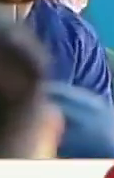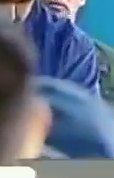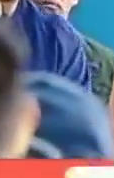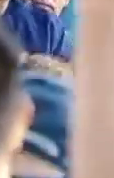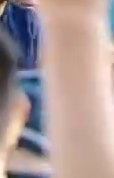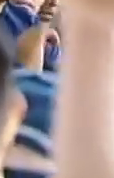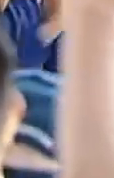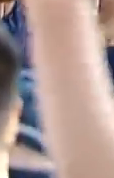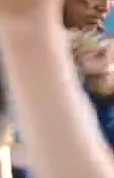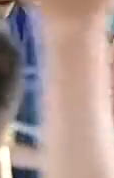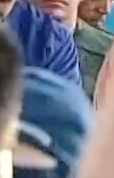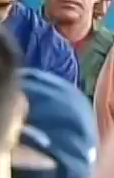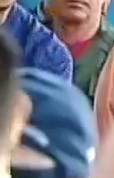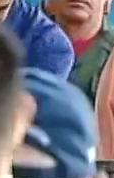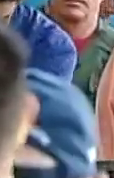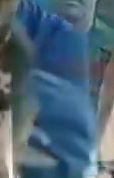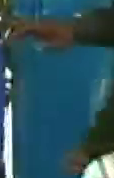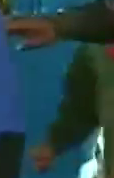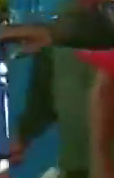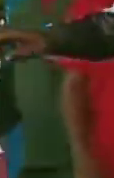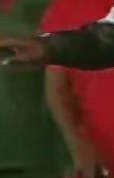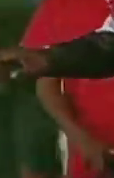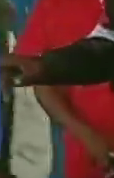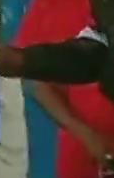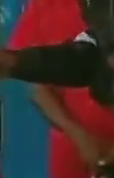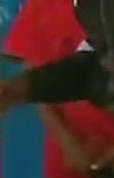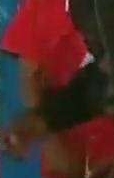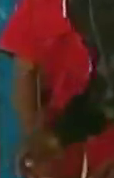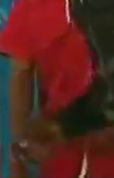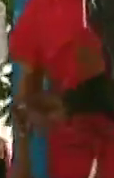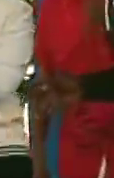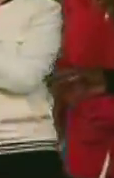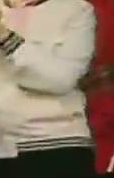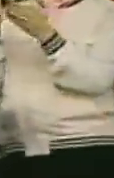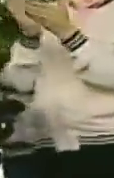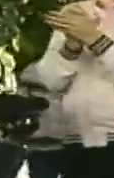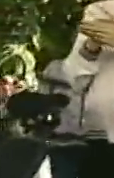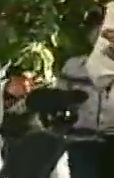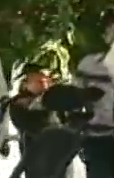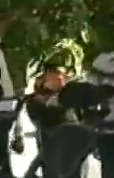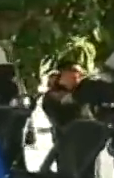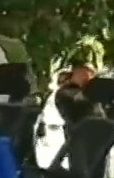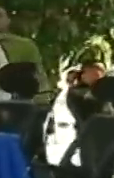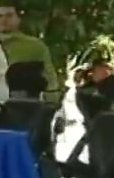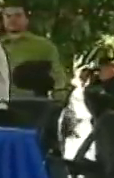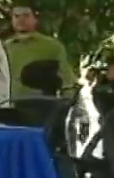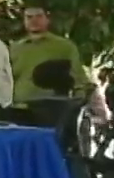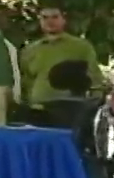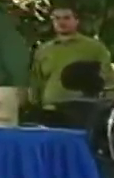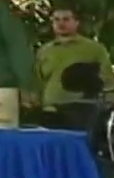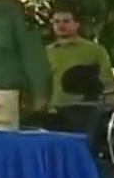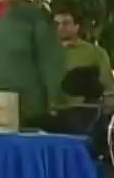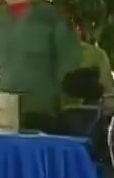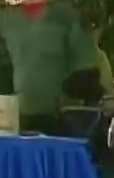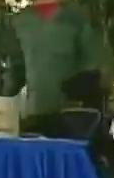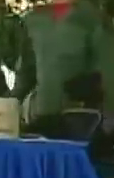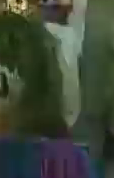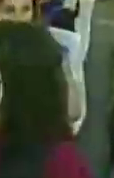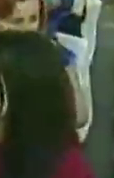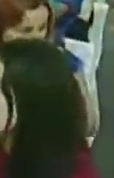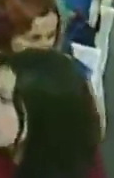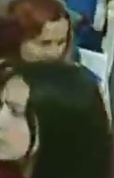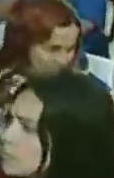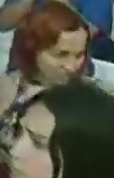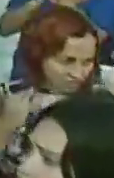de la ciudad capital, la llegada del presidente constitucional de la República Bolivariana de Venezuela, Nicolás Maduro Moro, quien